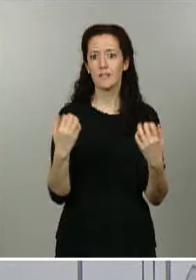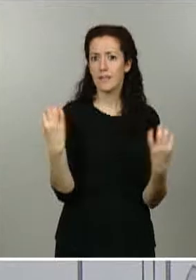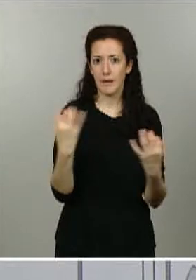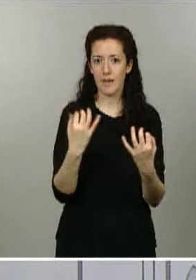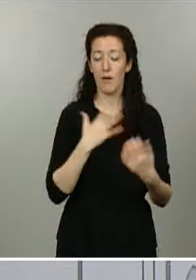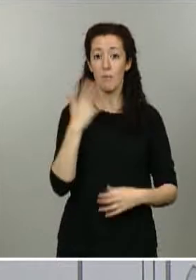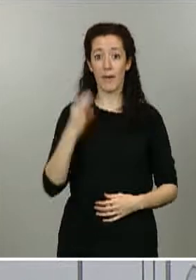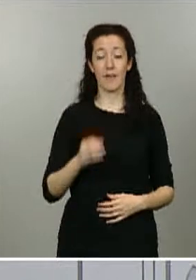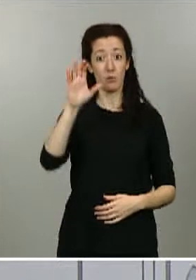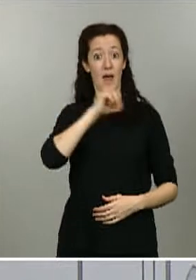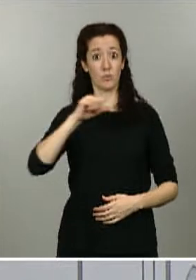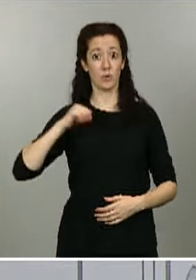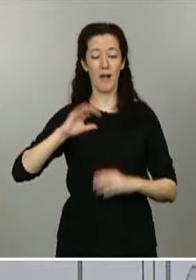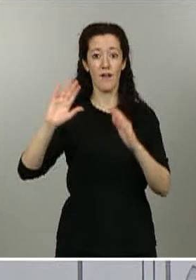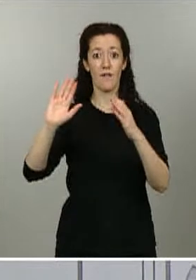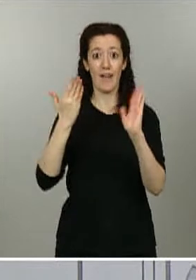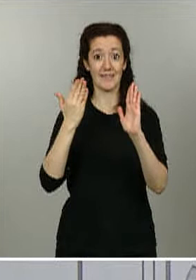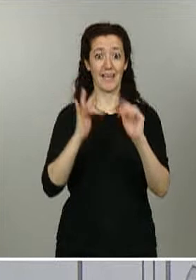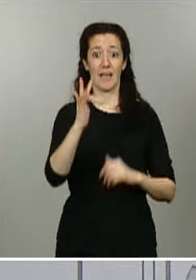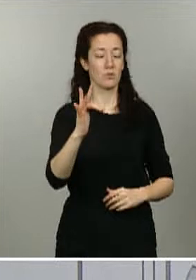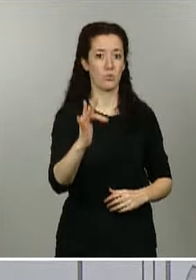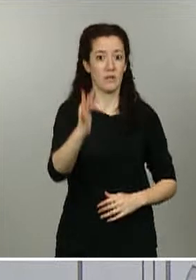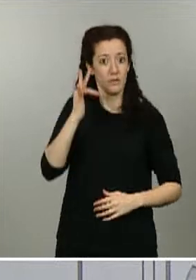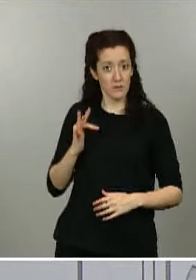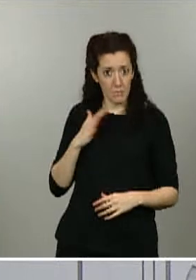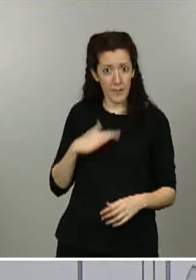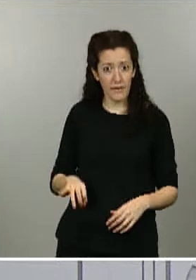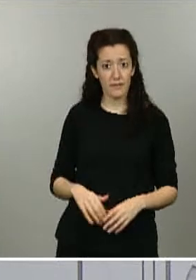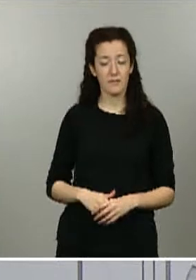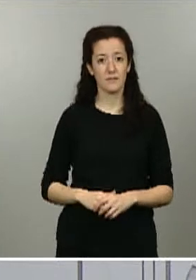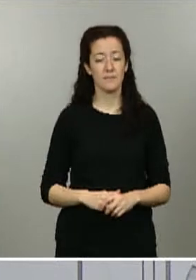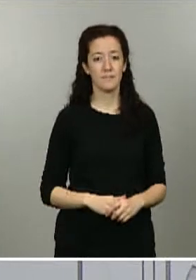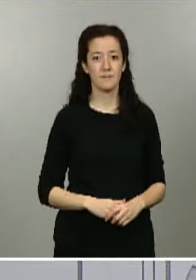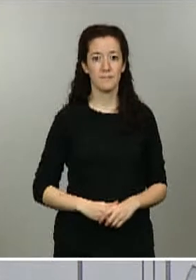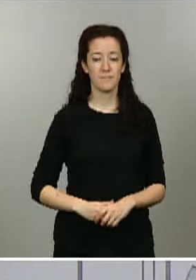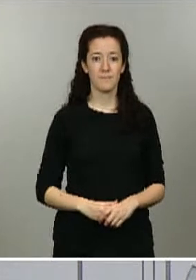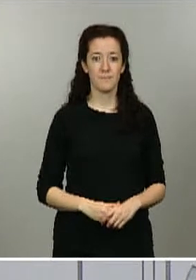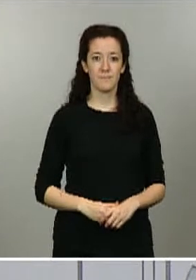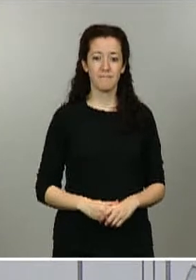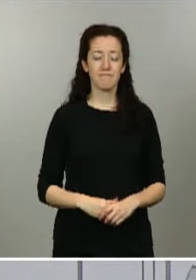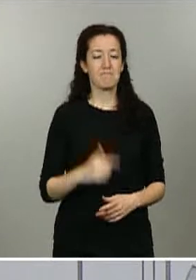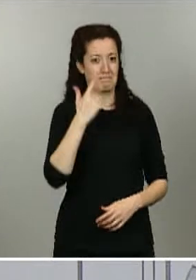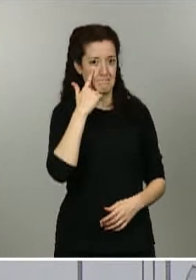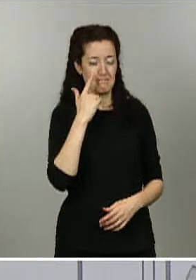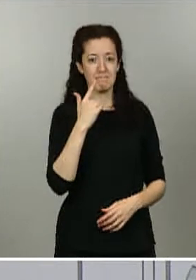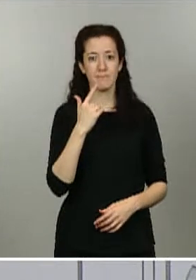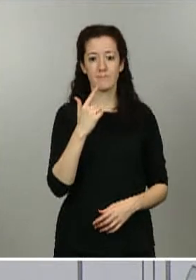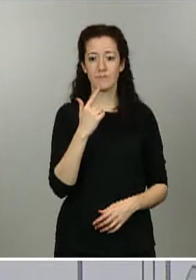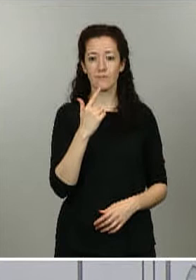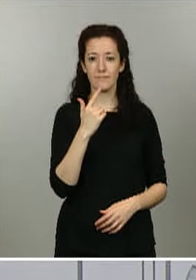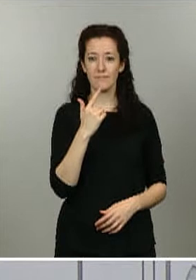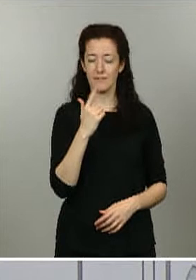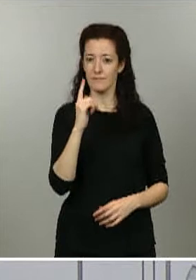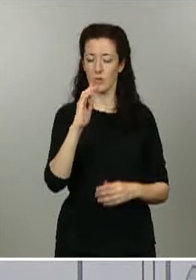sanitarios? Yo creo que aquí tenemos que separar un poquito el tema de lo que significa el ingreso en UCI y